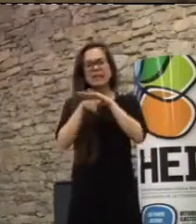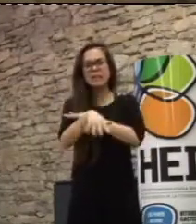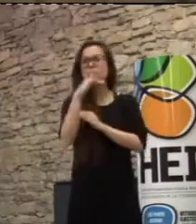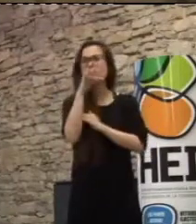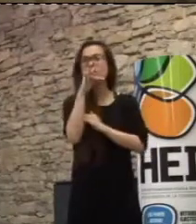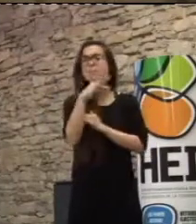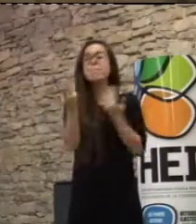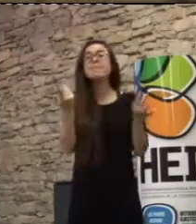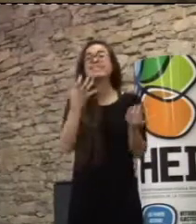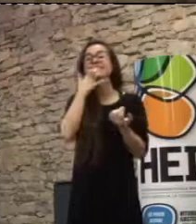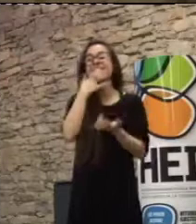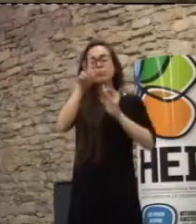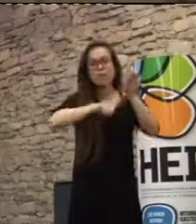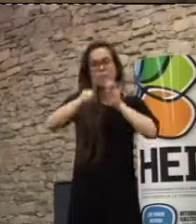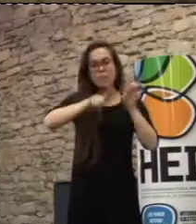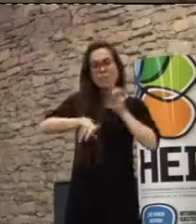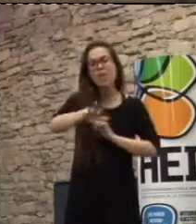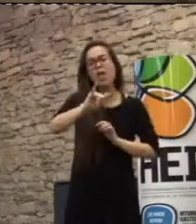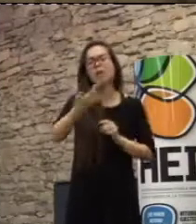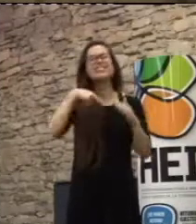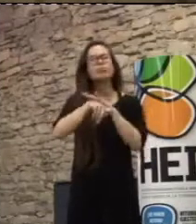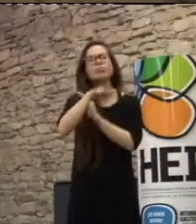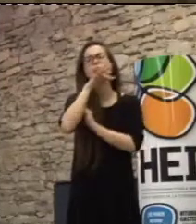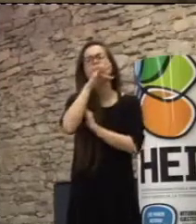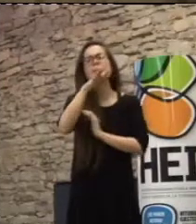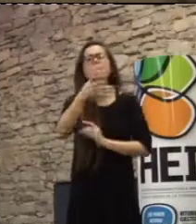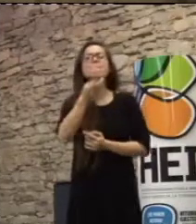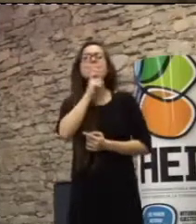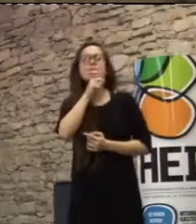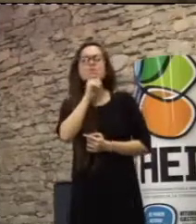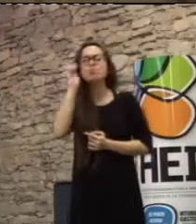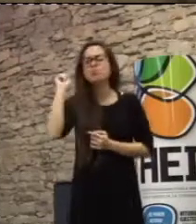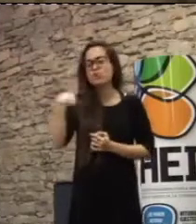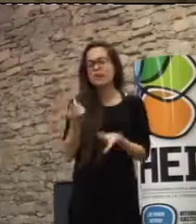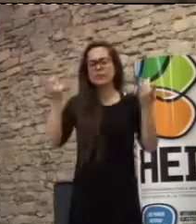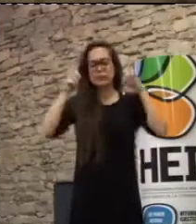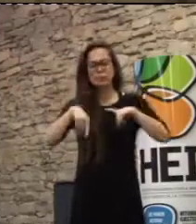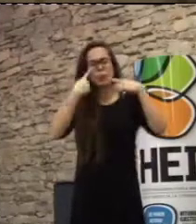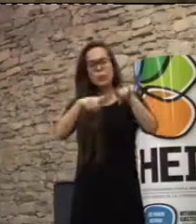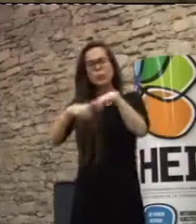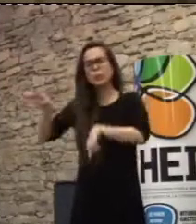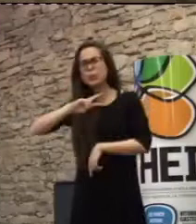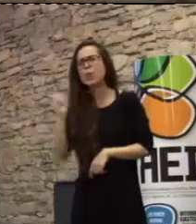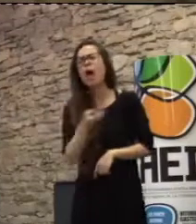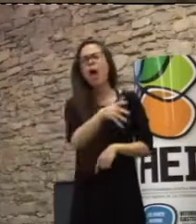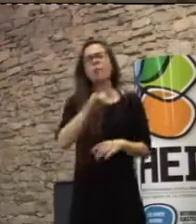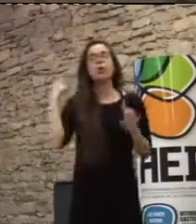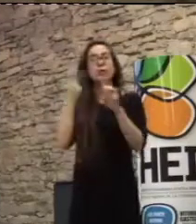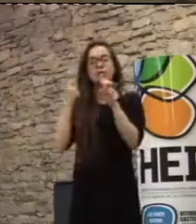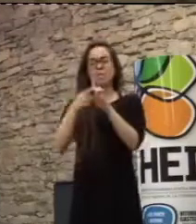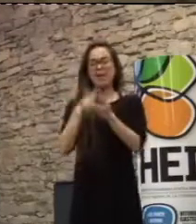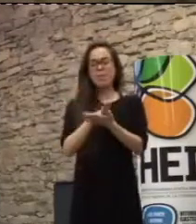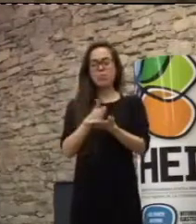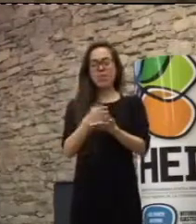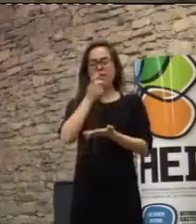conflicto habrá también reuniones diferentes para aprender a moderar a